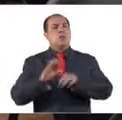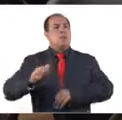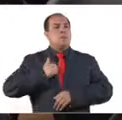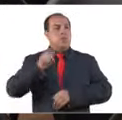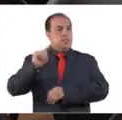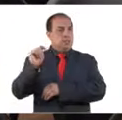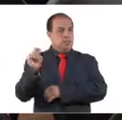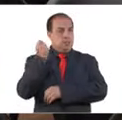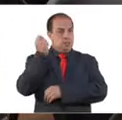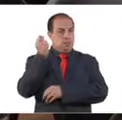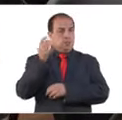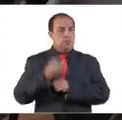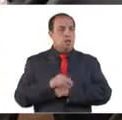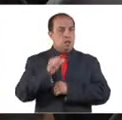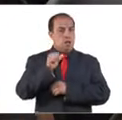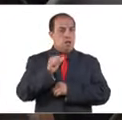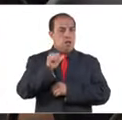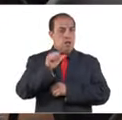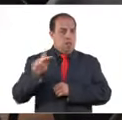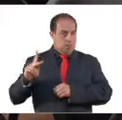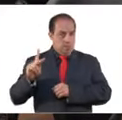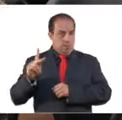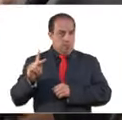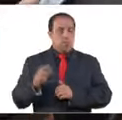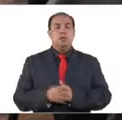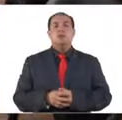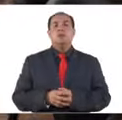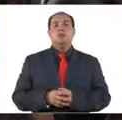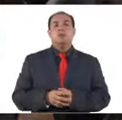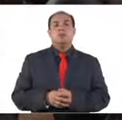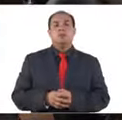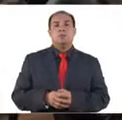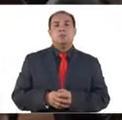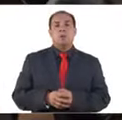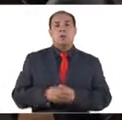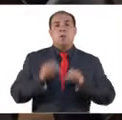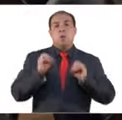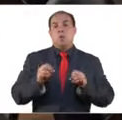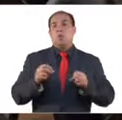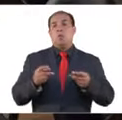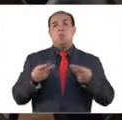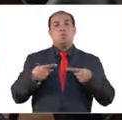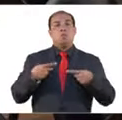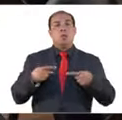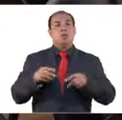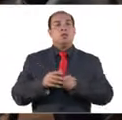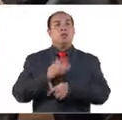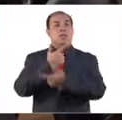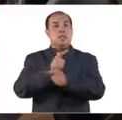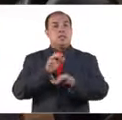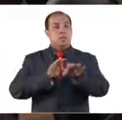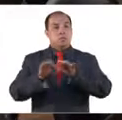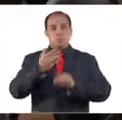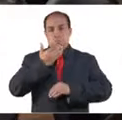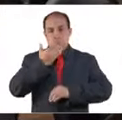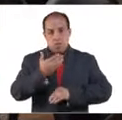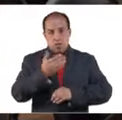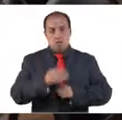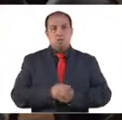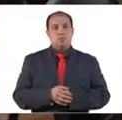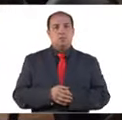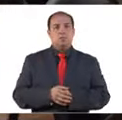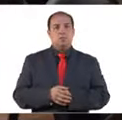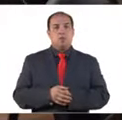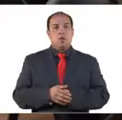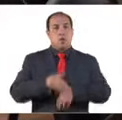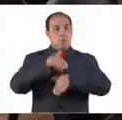tecnología? Y en todo caso, los que realmente, los taxistas que están trabajando bien, que están, o sea, que van a la